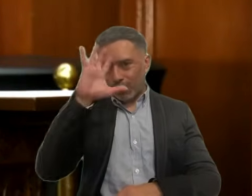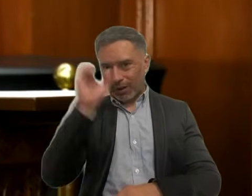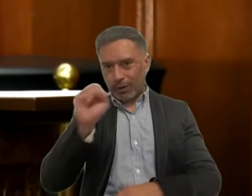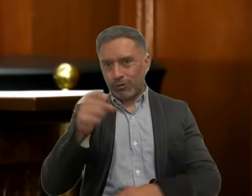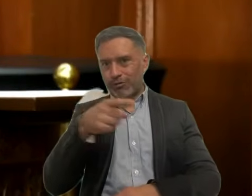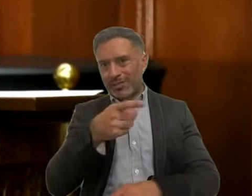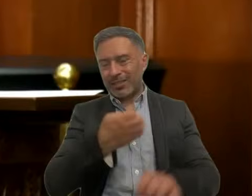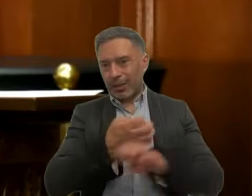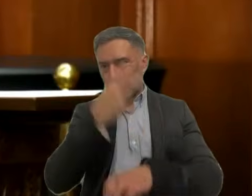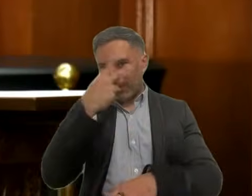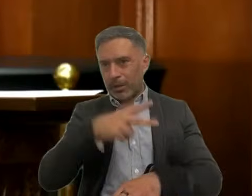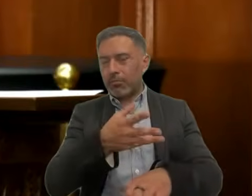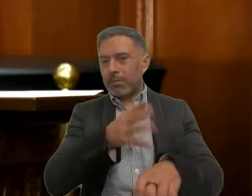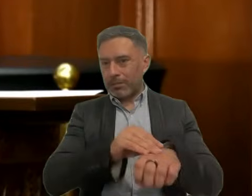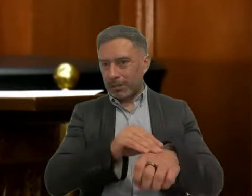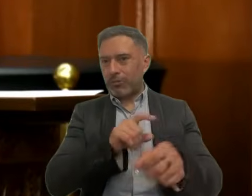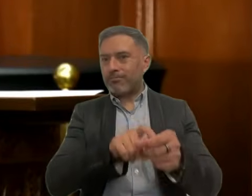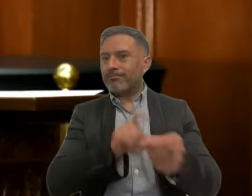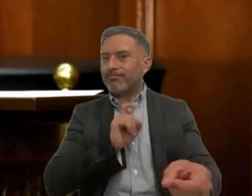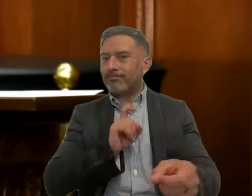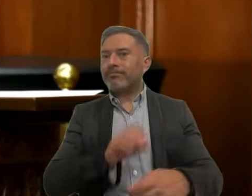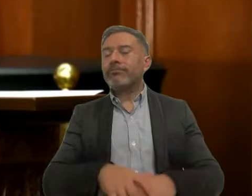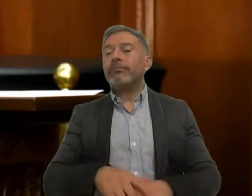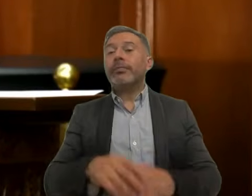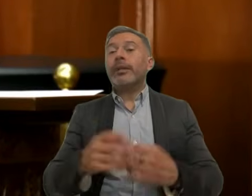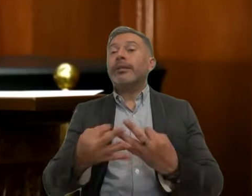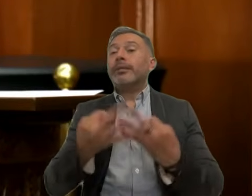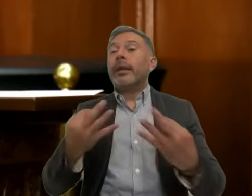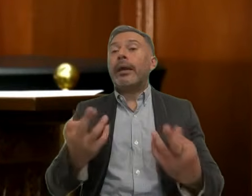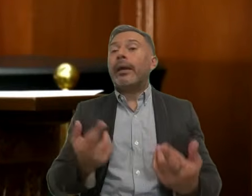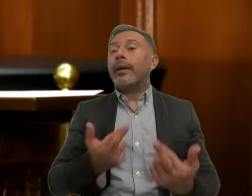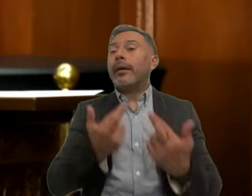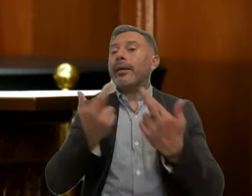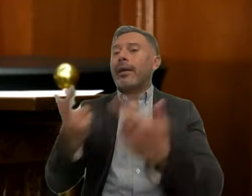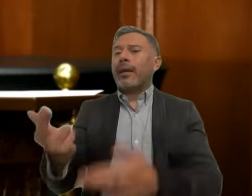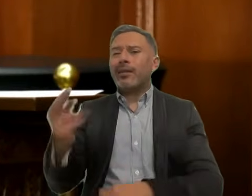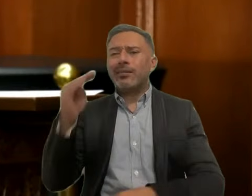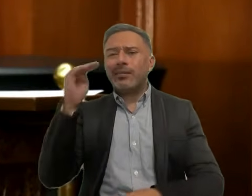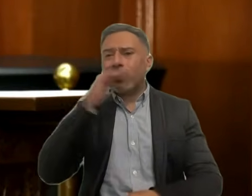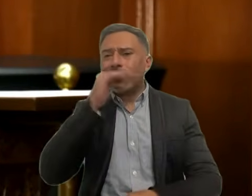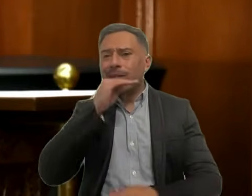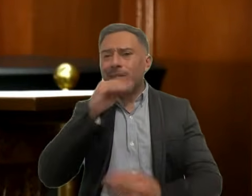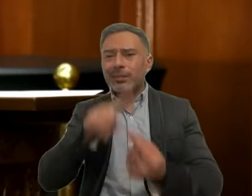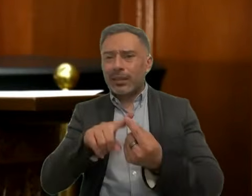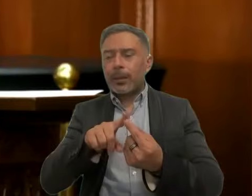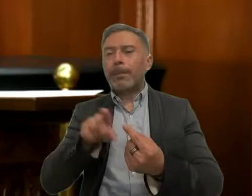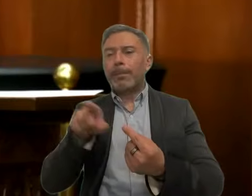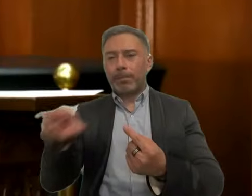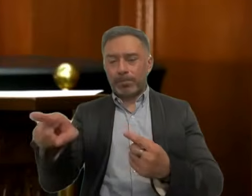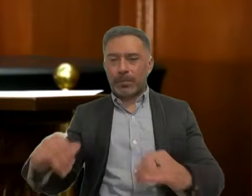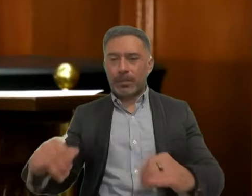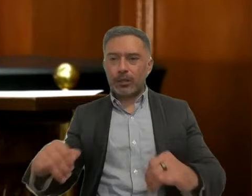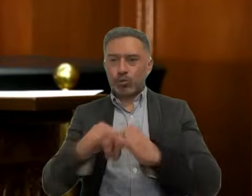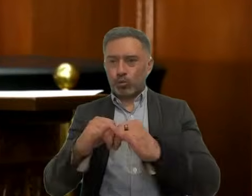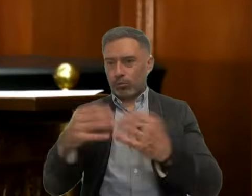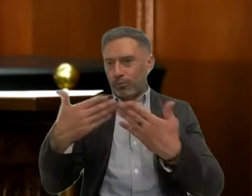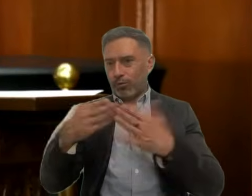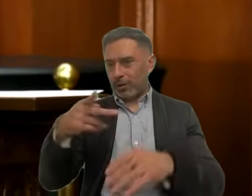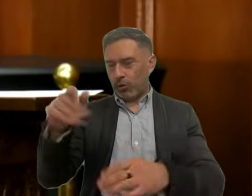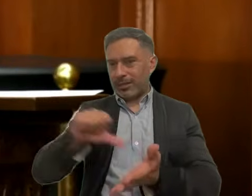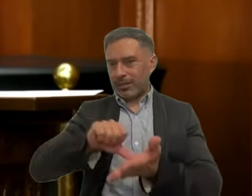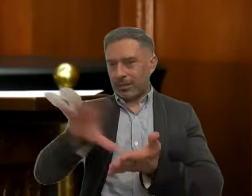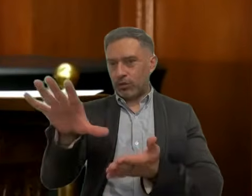Morelos, Estado de México, para donarlo a título gratuito a favor del organismo público